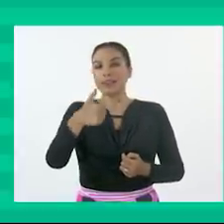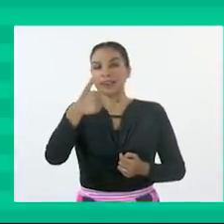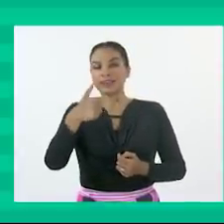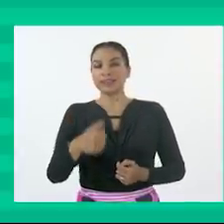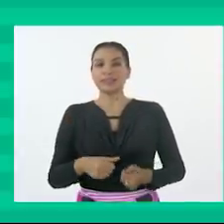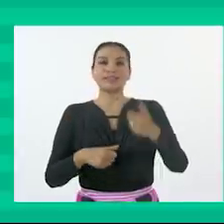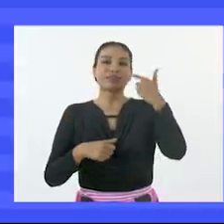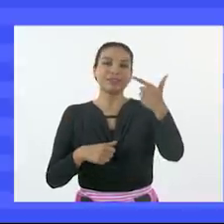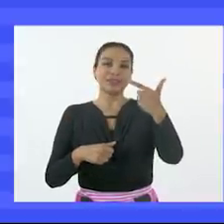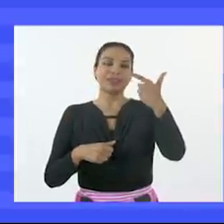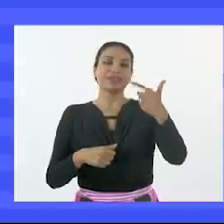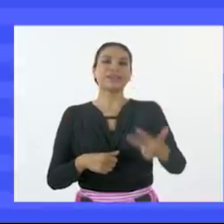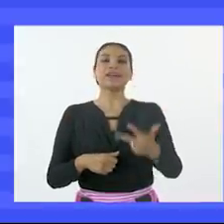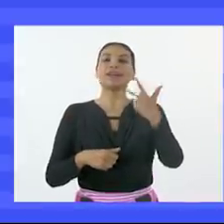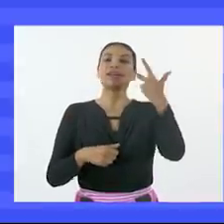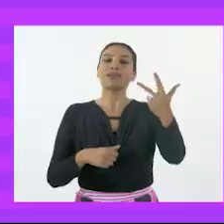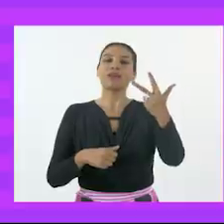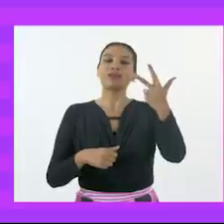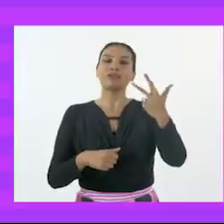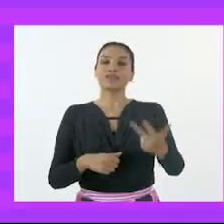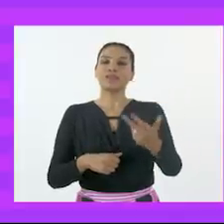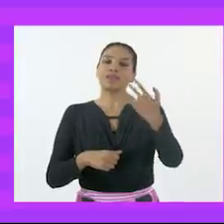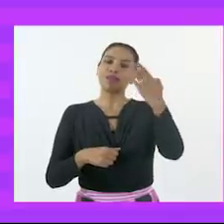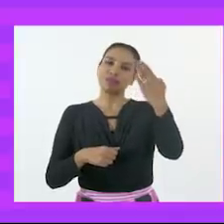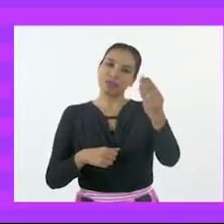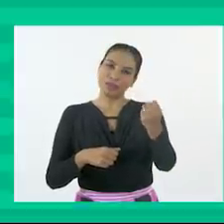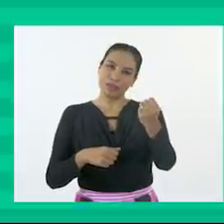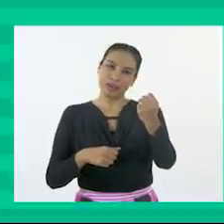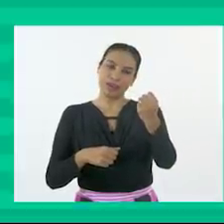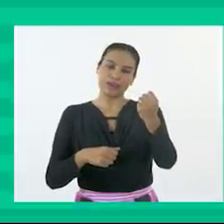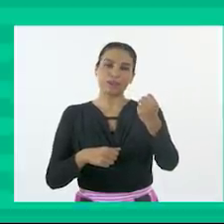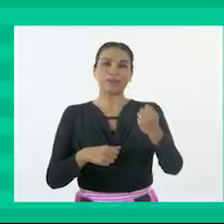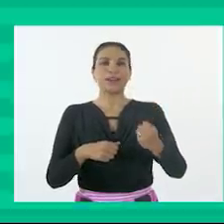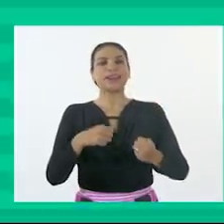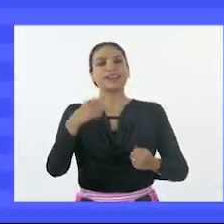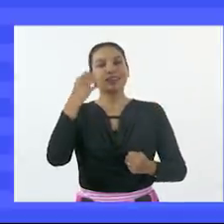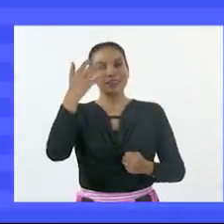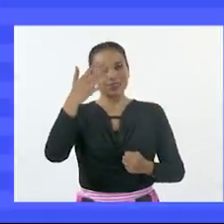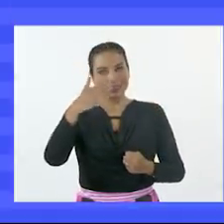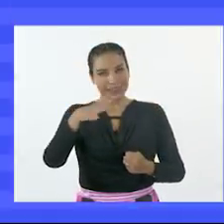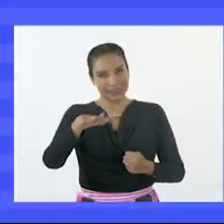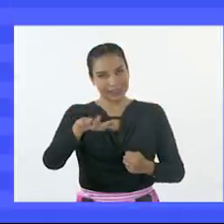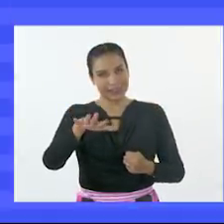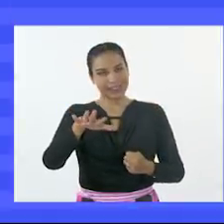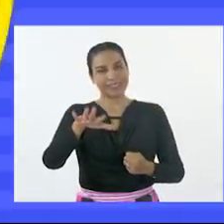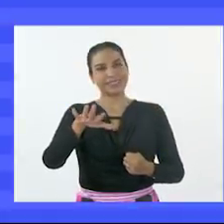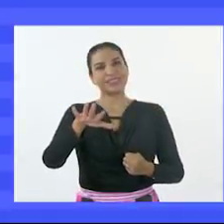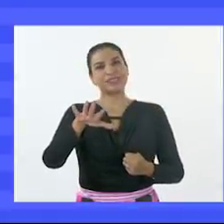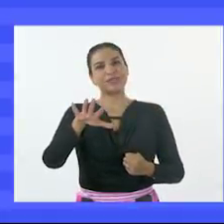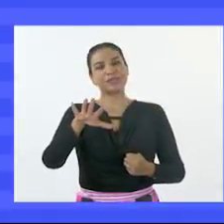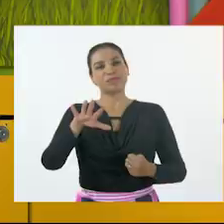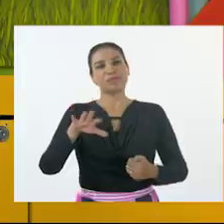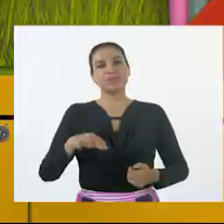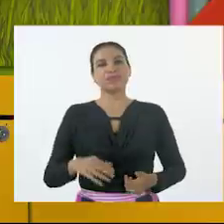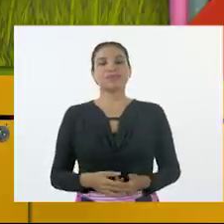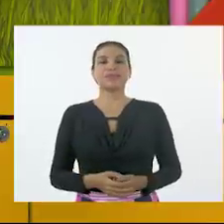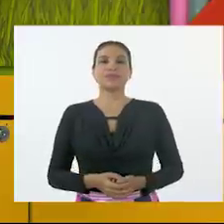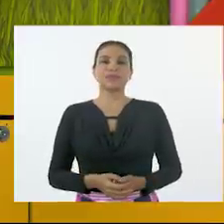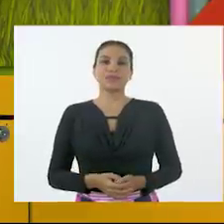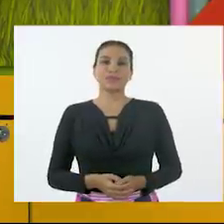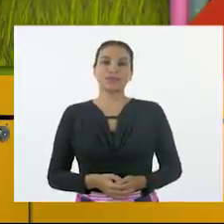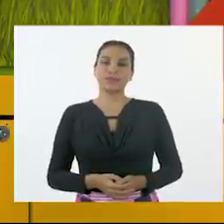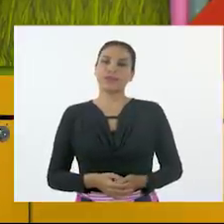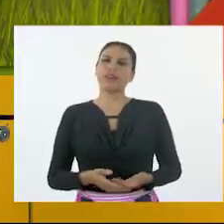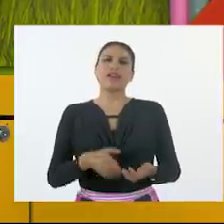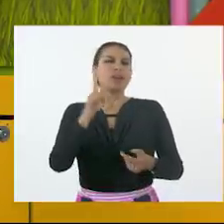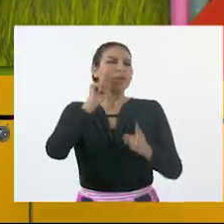cinco, seis, siete, ocho, nueve y diez.